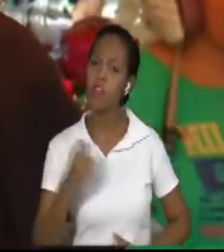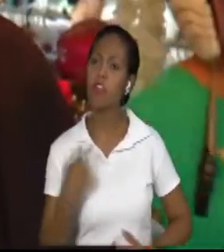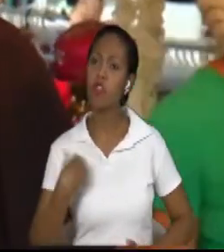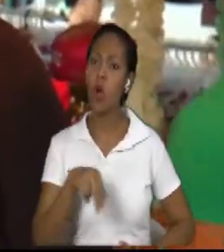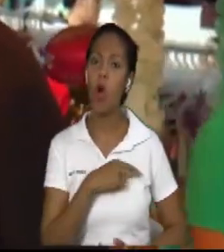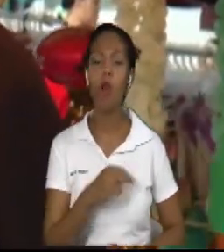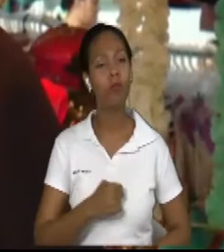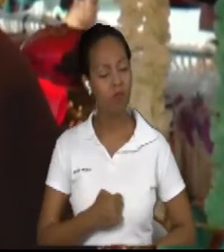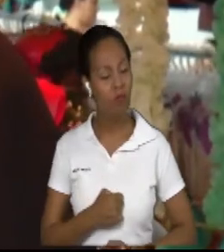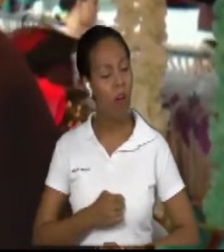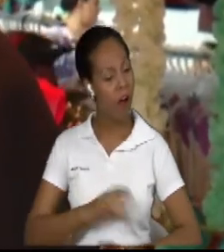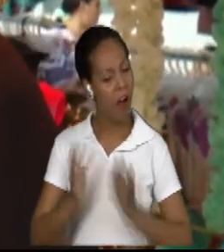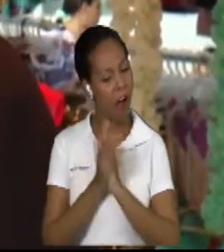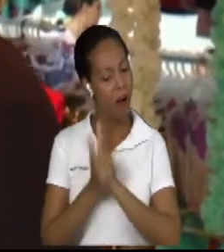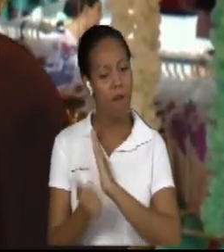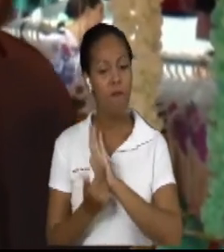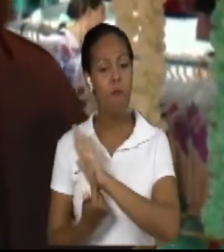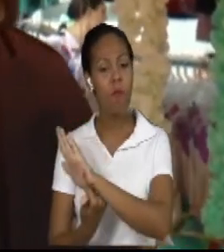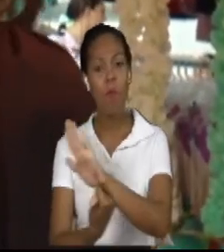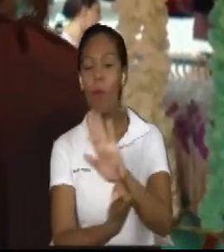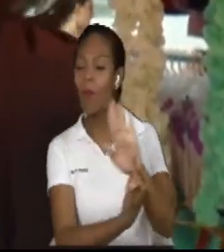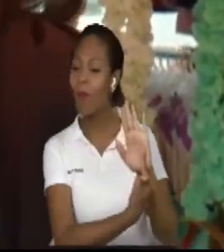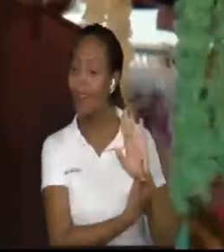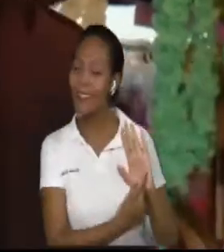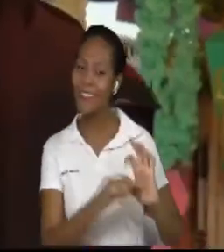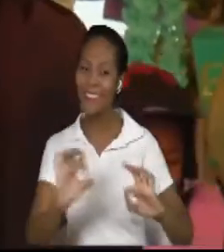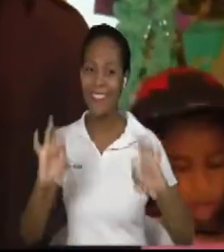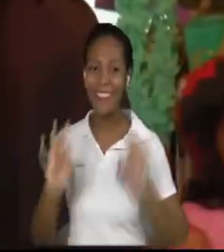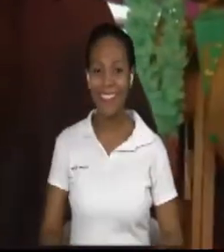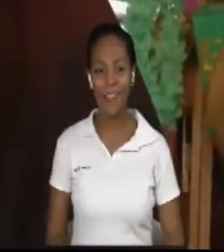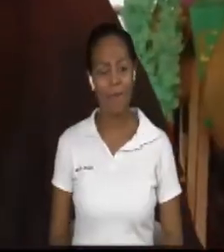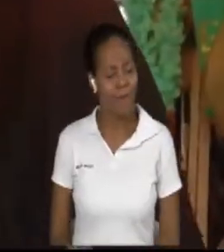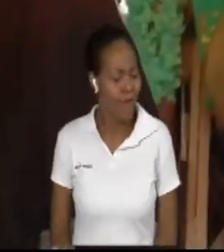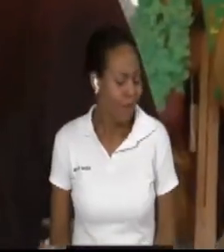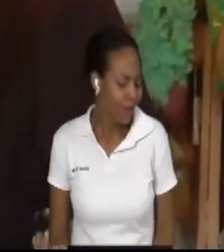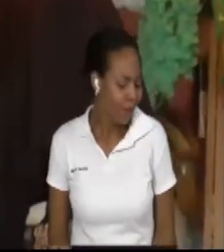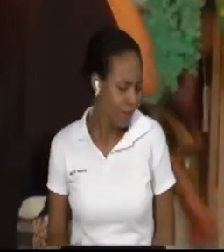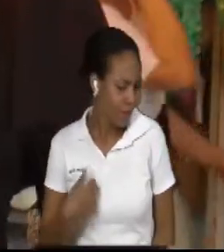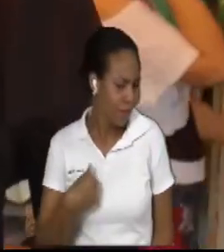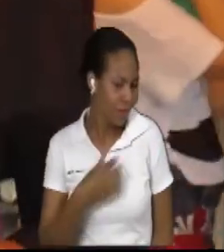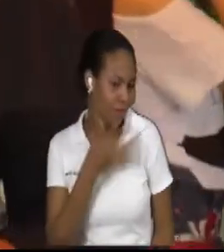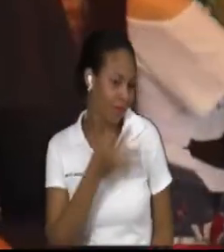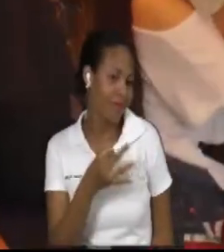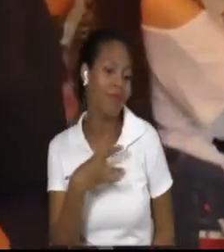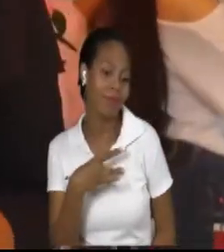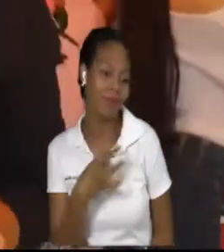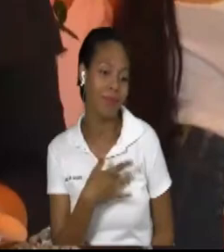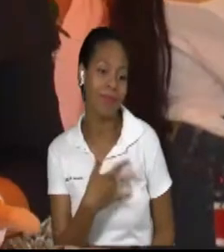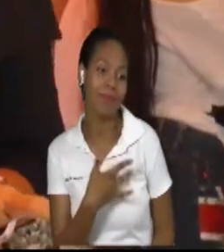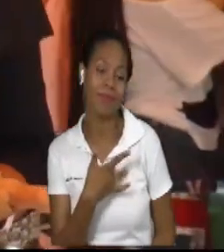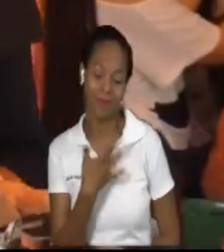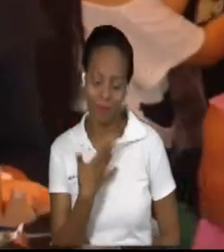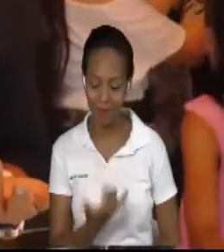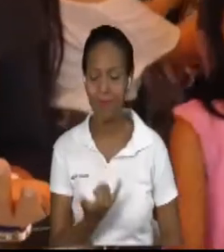nuestros talentos, nuestras cualidades. Hay algo muy personal, Jennifer, que quiero